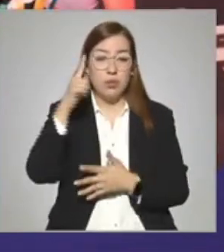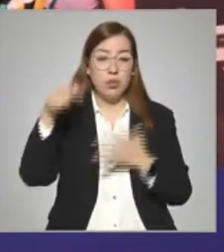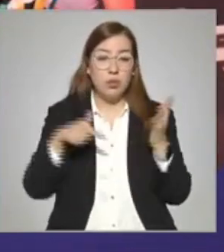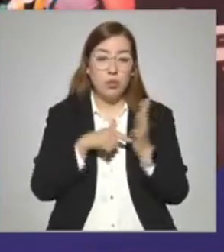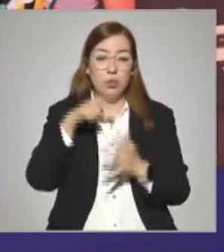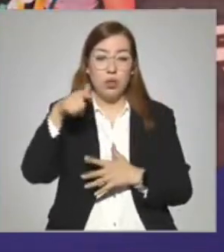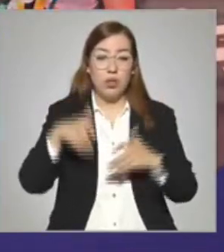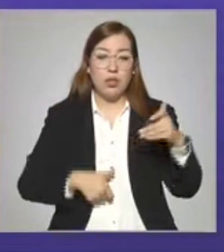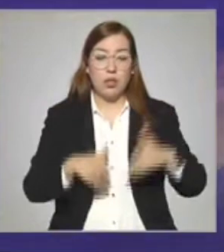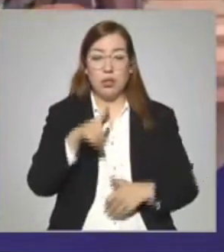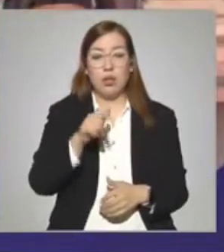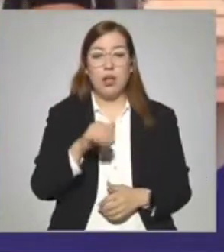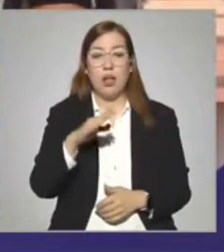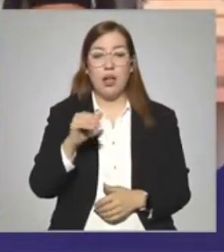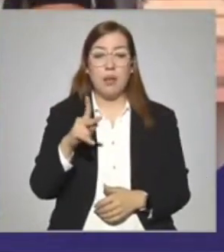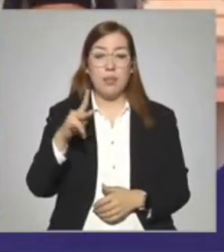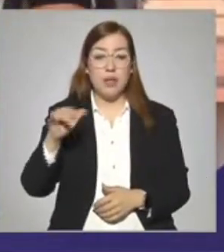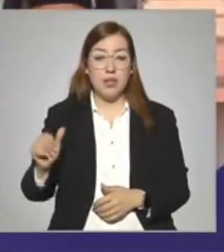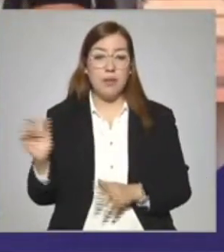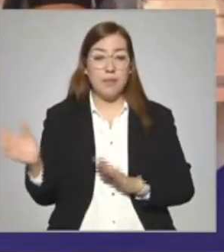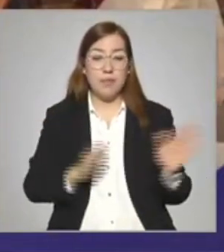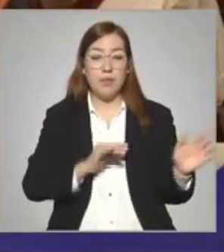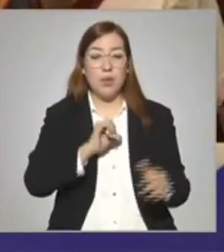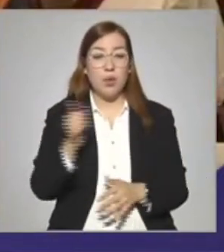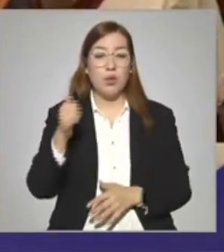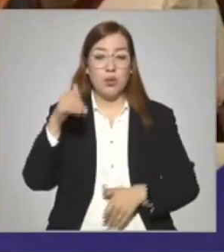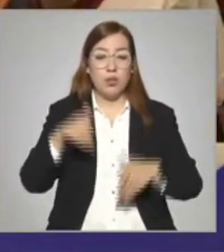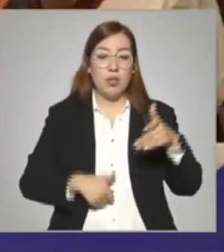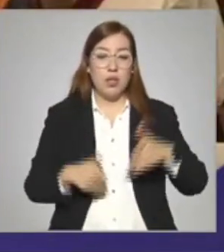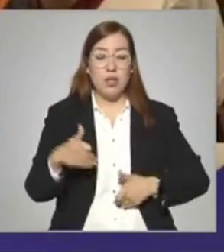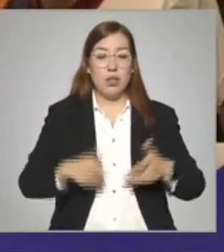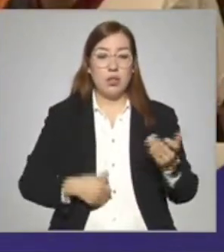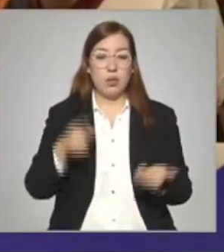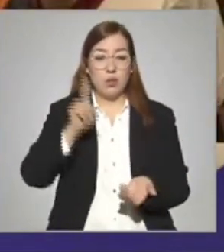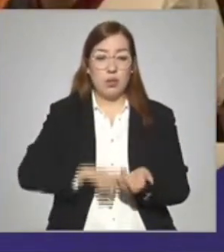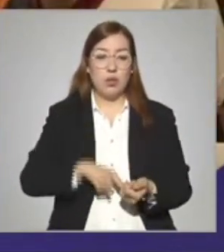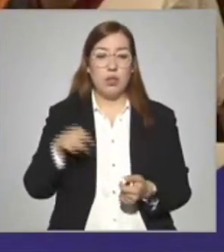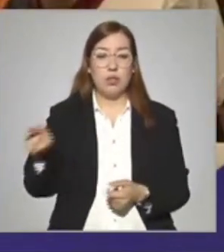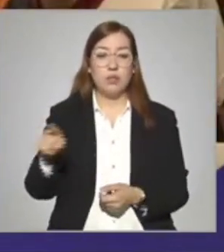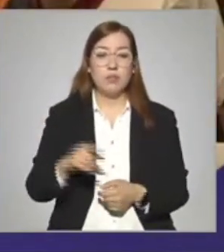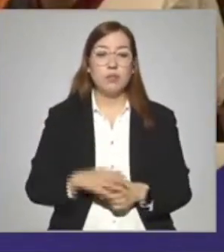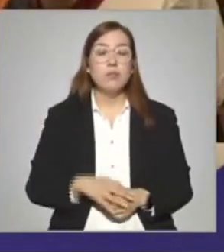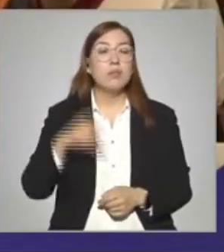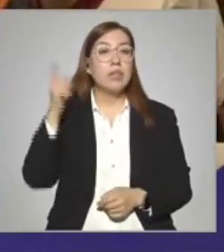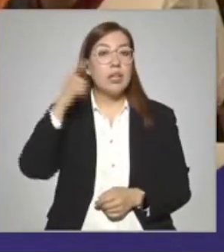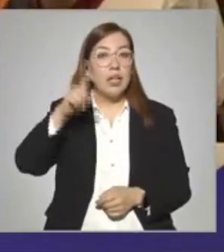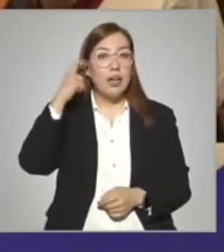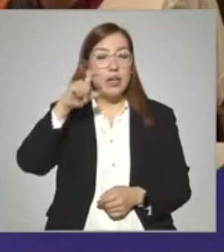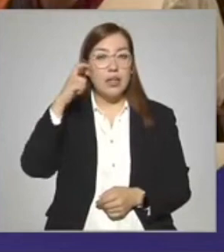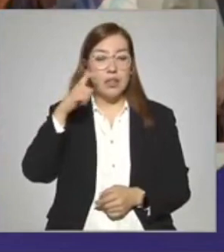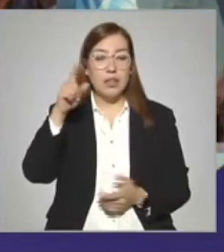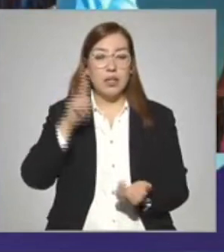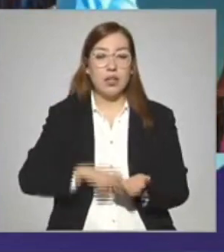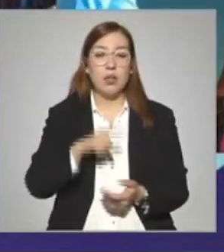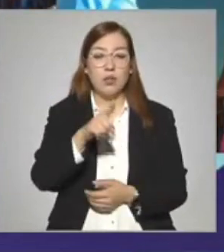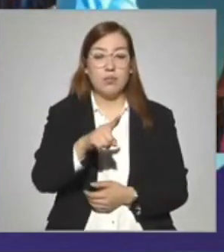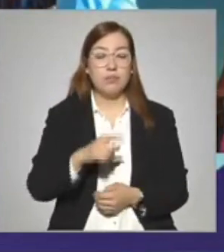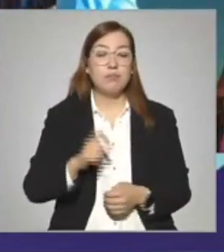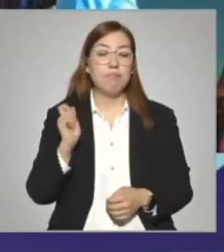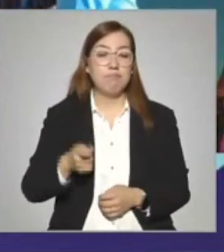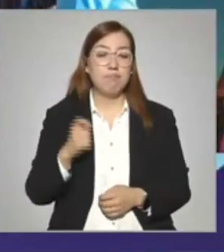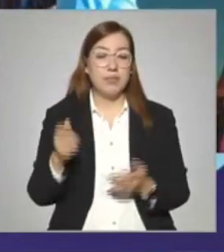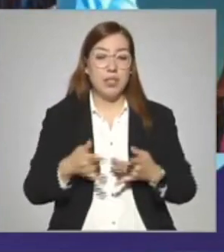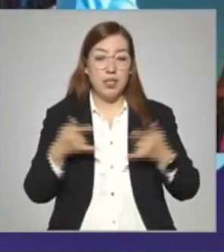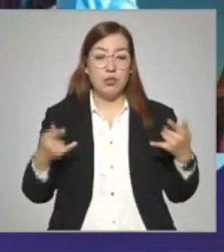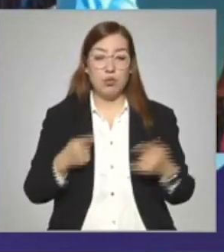Teatro La Capilla. Y vamos ahora con Maldita Dulzura en el Teatro del Interior, en Avara Teatro, en Querétaro. Aquí es la historia de